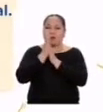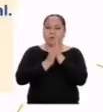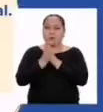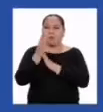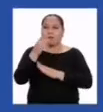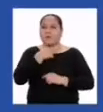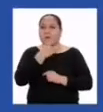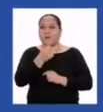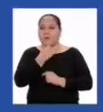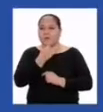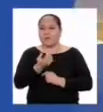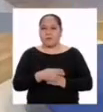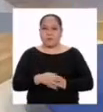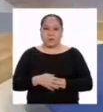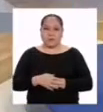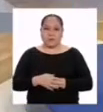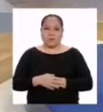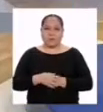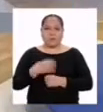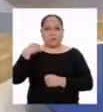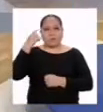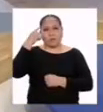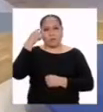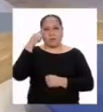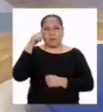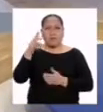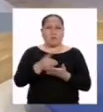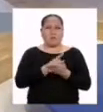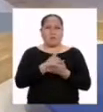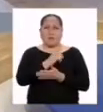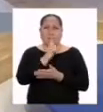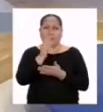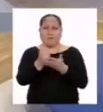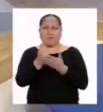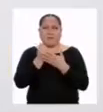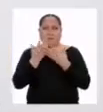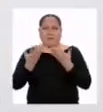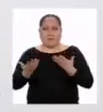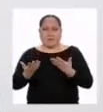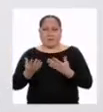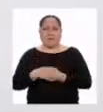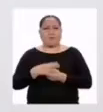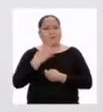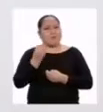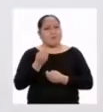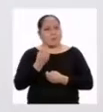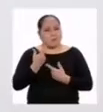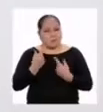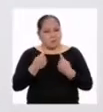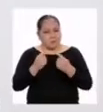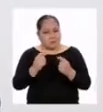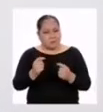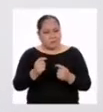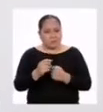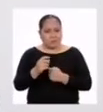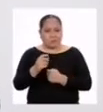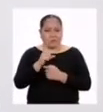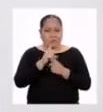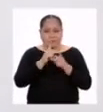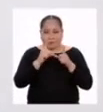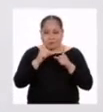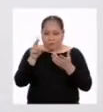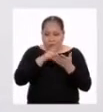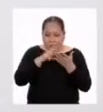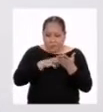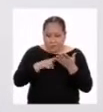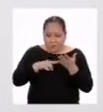gusto. Creo que el diccionario no ayuda tanto esta vez. ¿Por qué no intentas leer la frase dándole